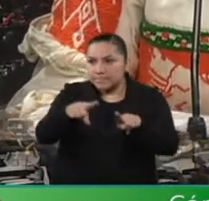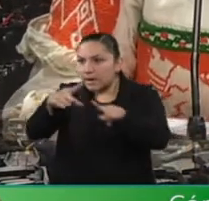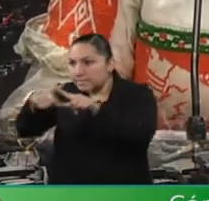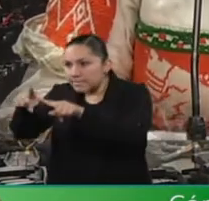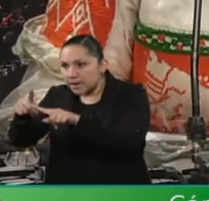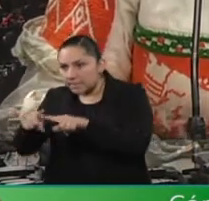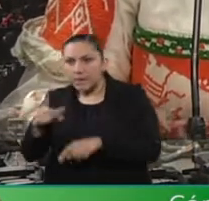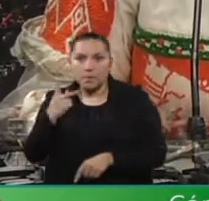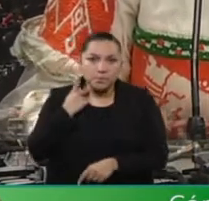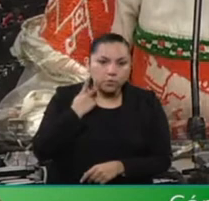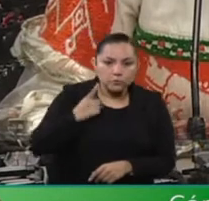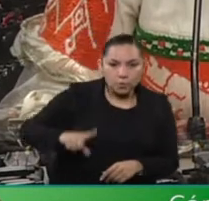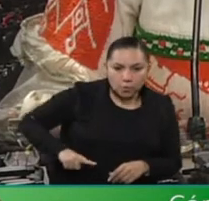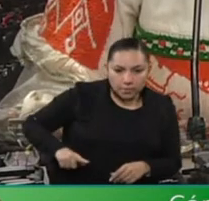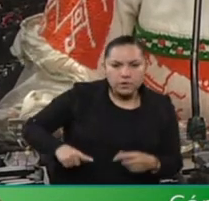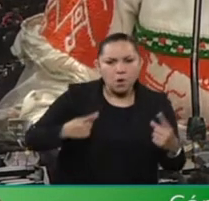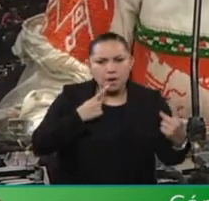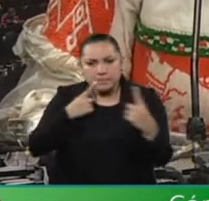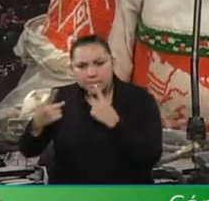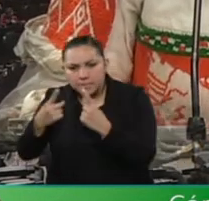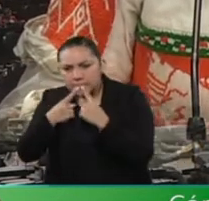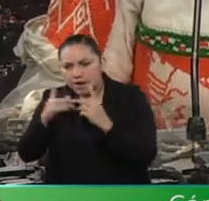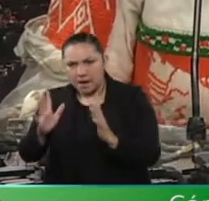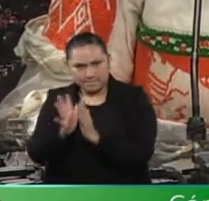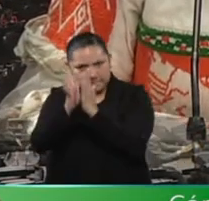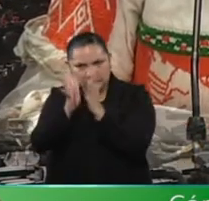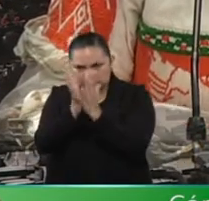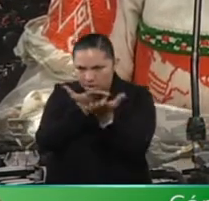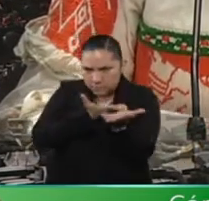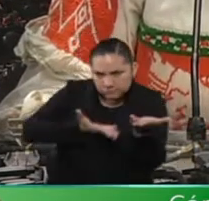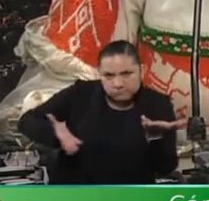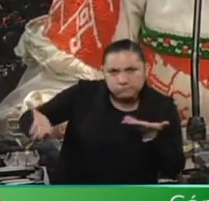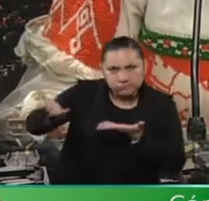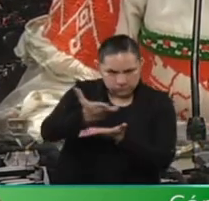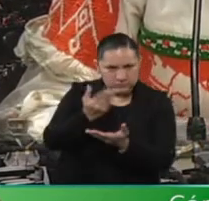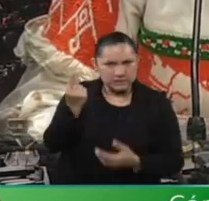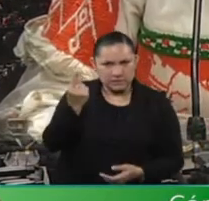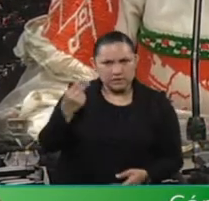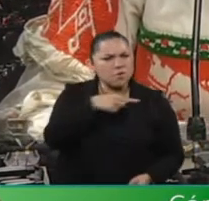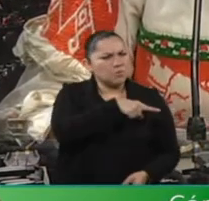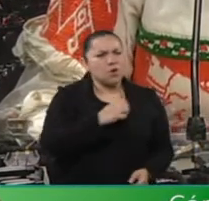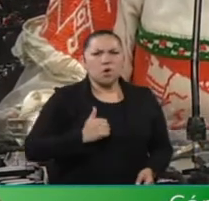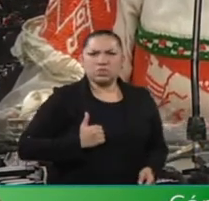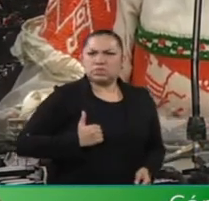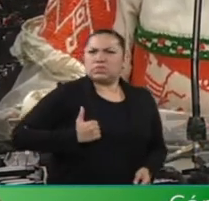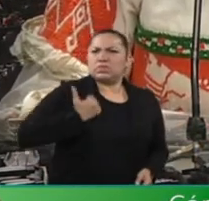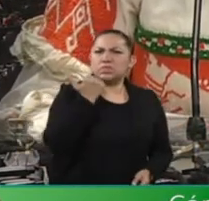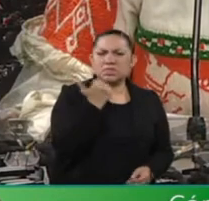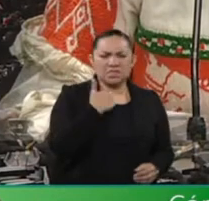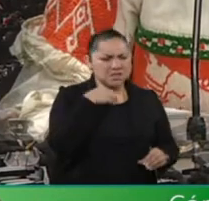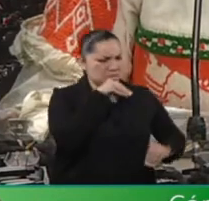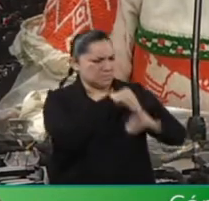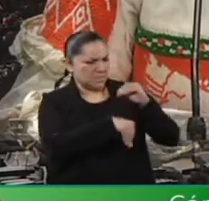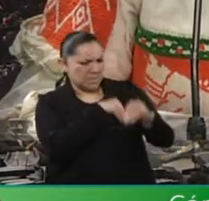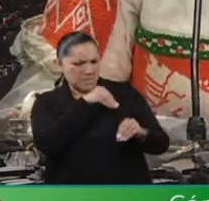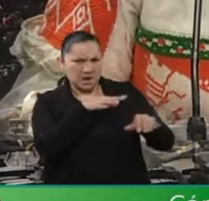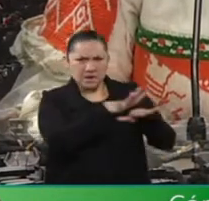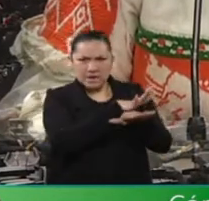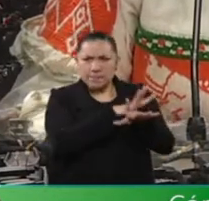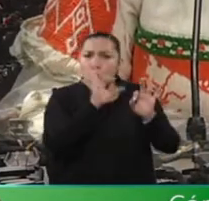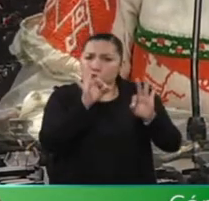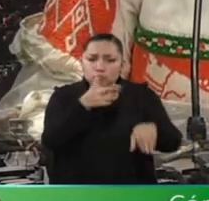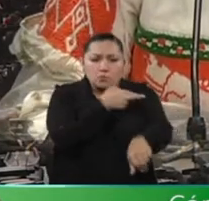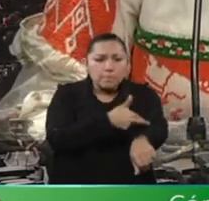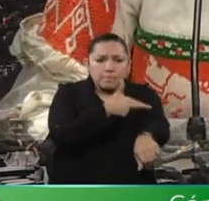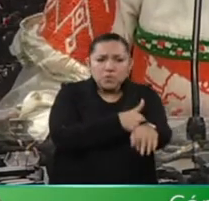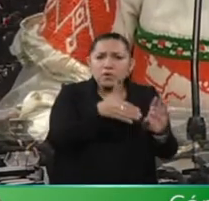políticos. Pretender cambiar la Constitución de manera rápida y atropellando los procedimientos legislativos es negar en los